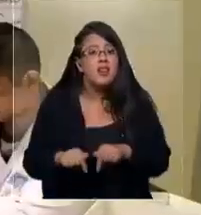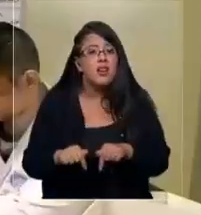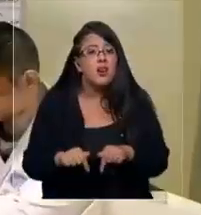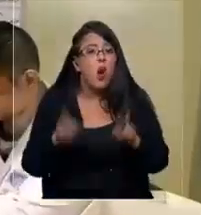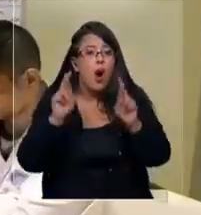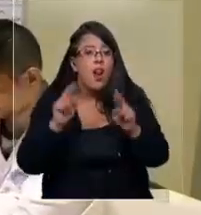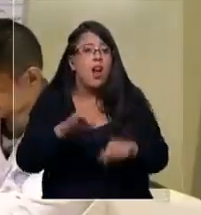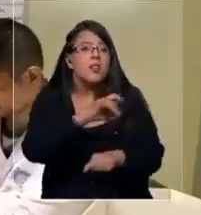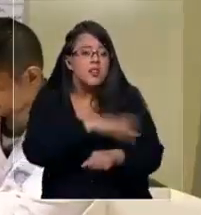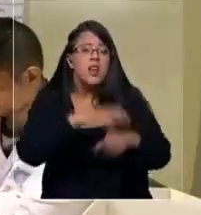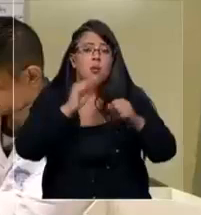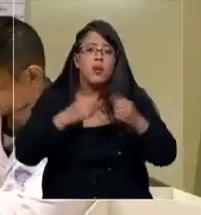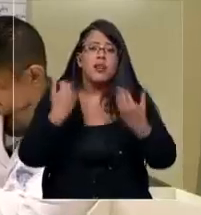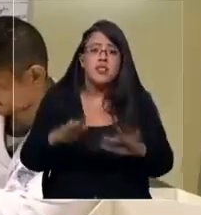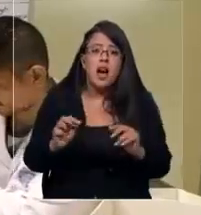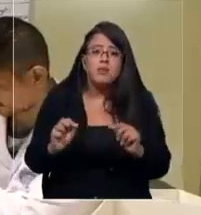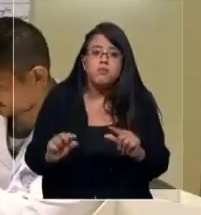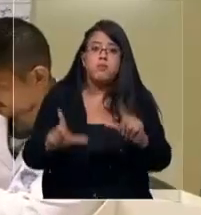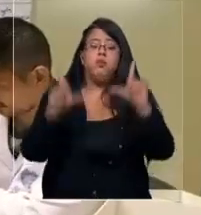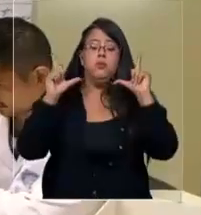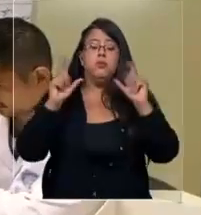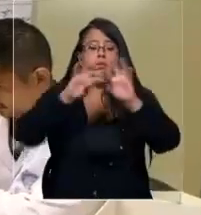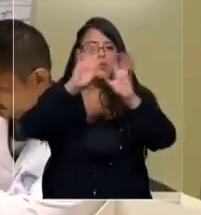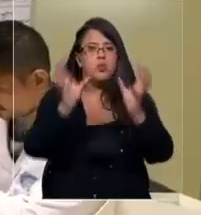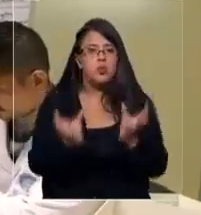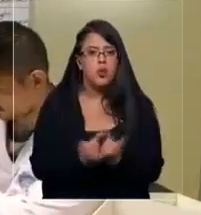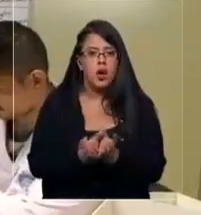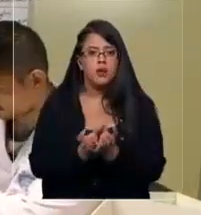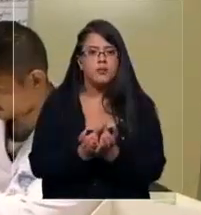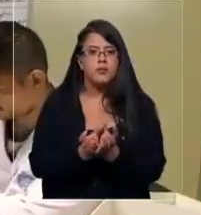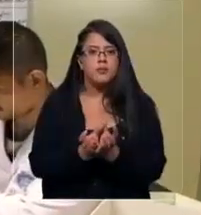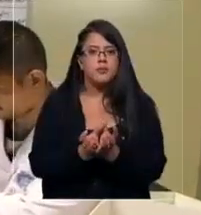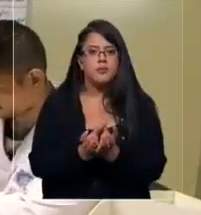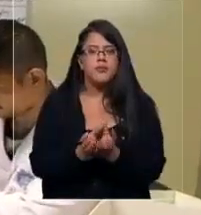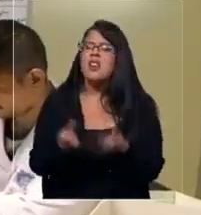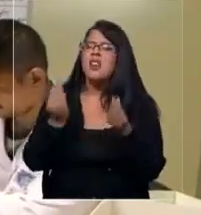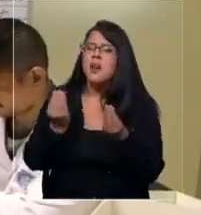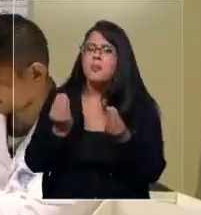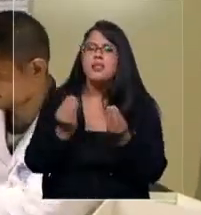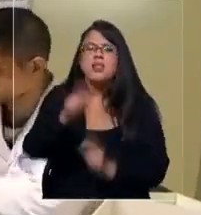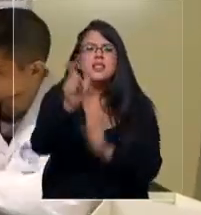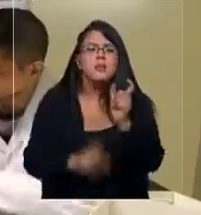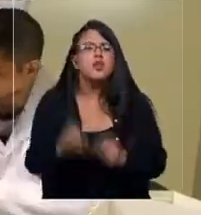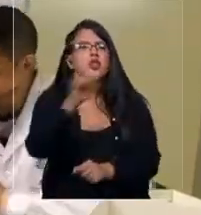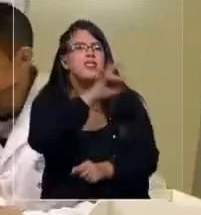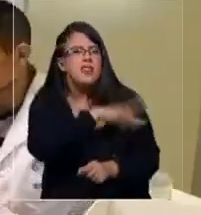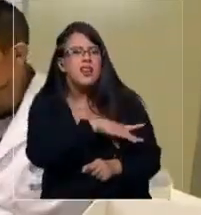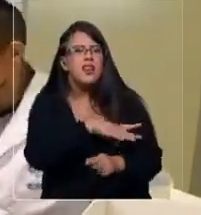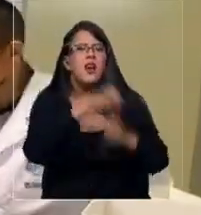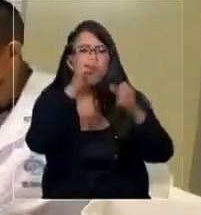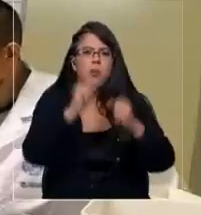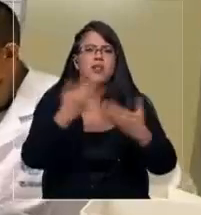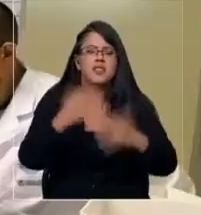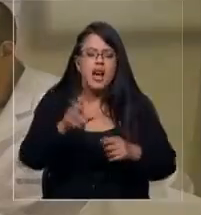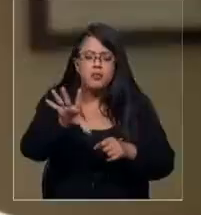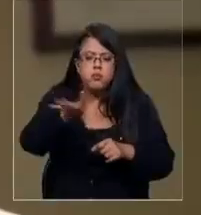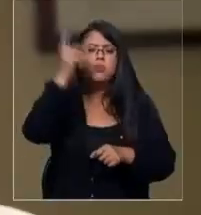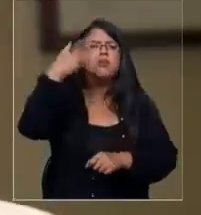¿Qué probabilidad hay de que Chile sea, o científicos chilenos sean, quienes descubran la vacuna contra el